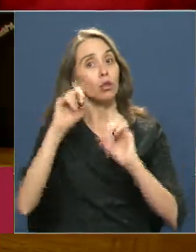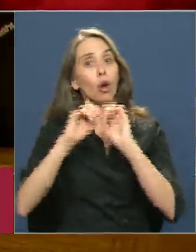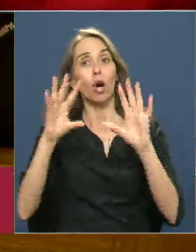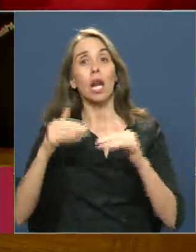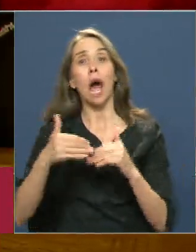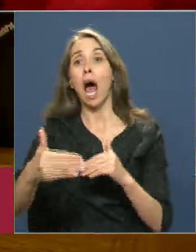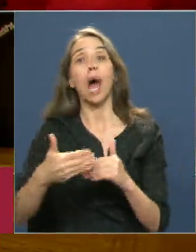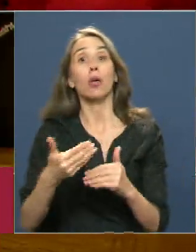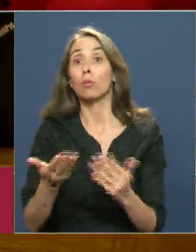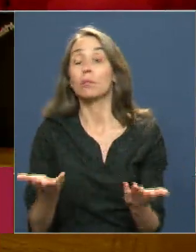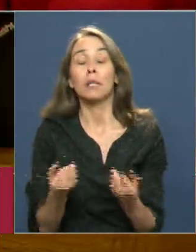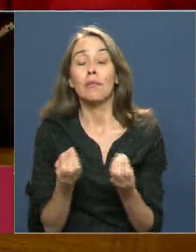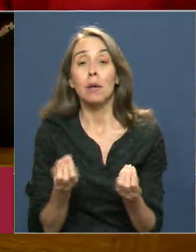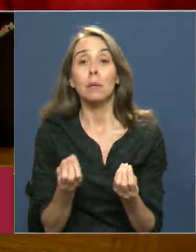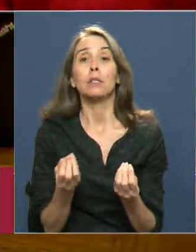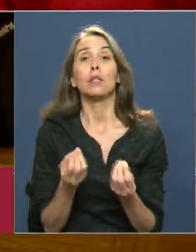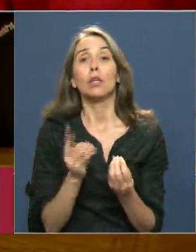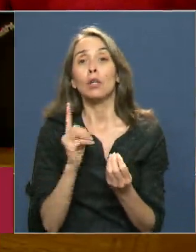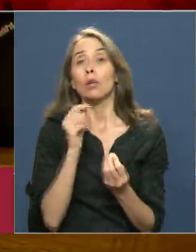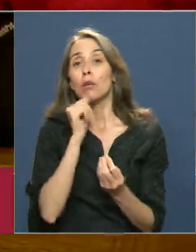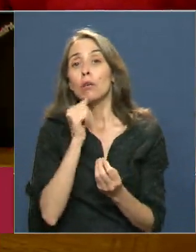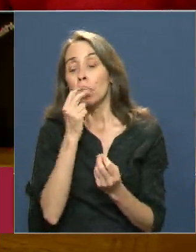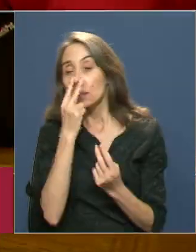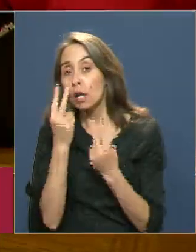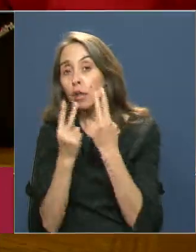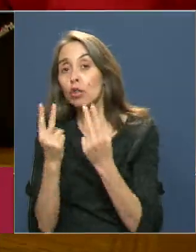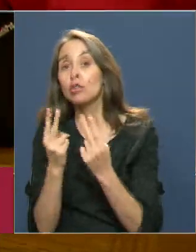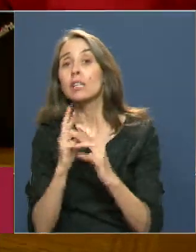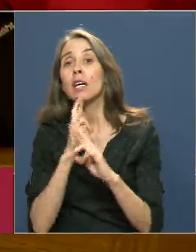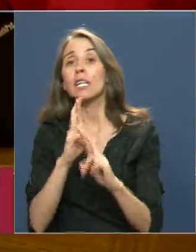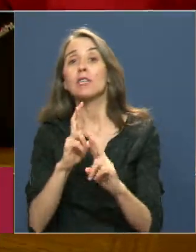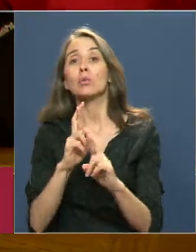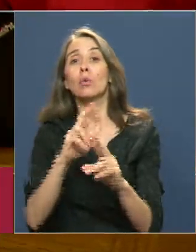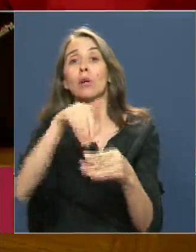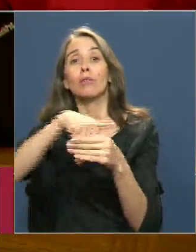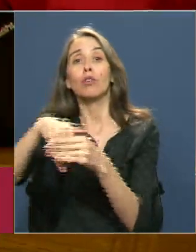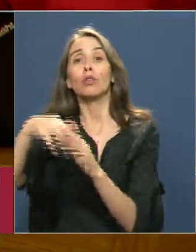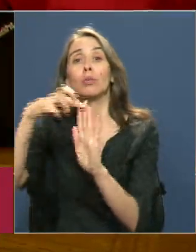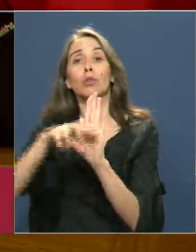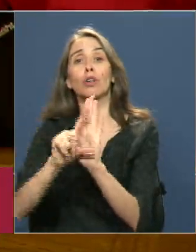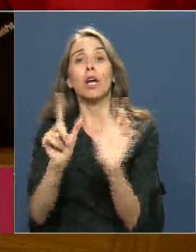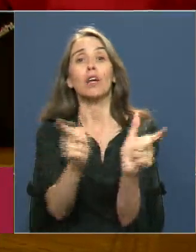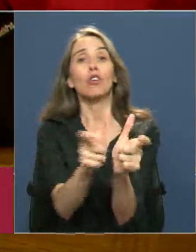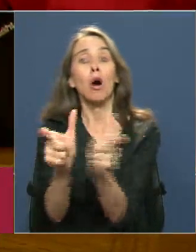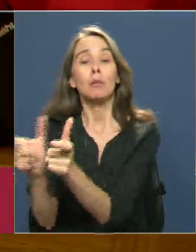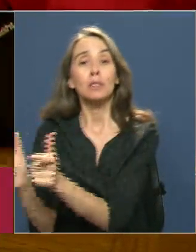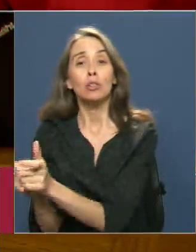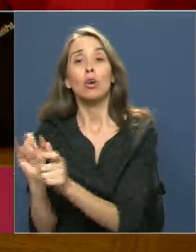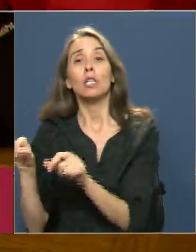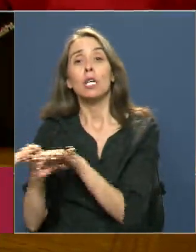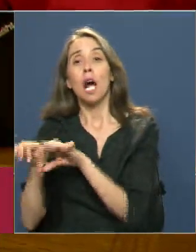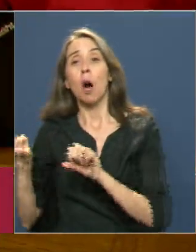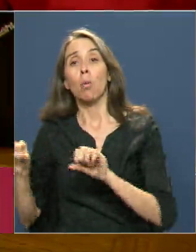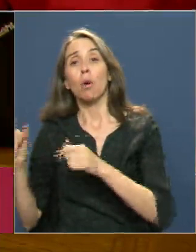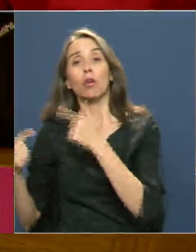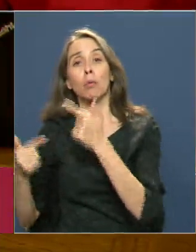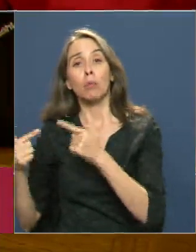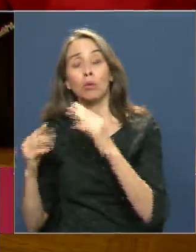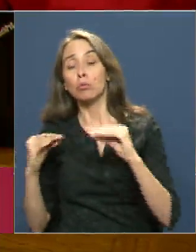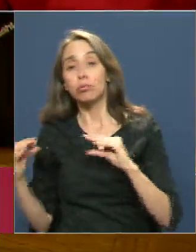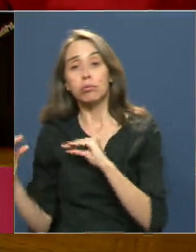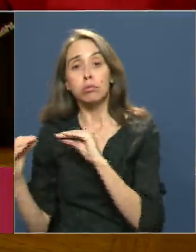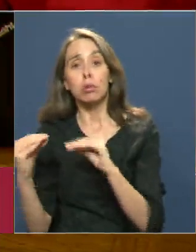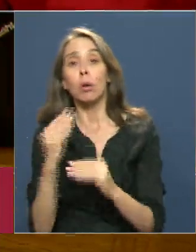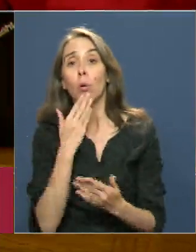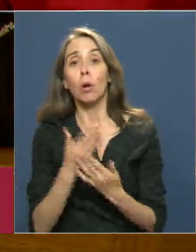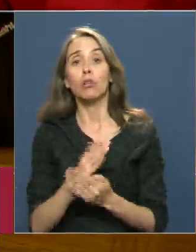no conocíamos cuál iba a ser el resultado de las comisiones, de los acuerdos políticos que estamos teniendo. Una vez